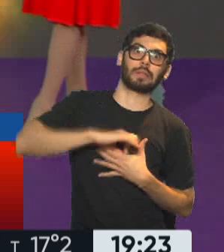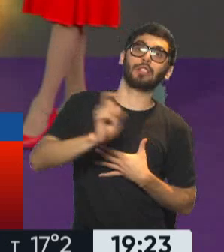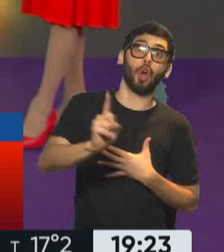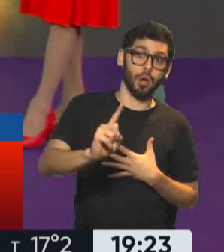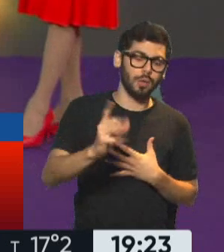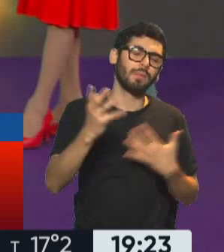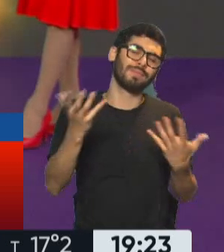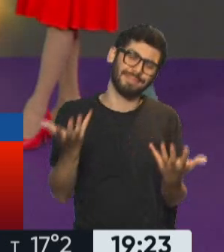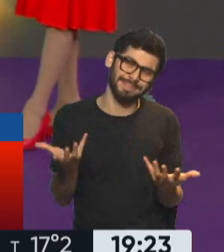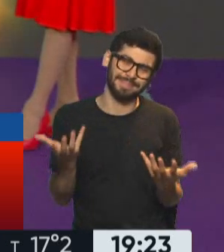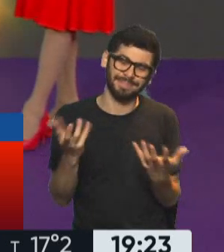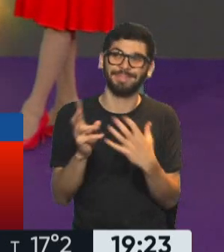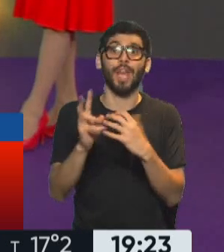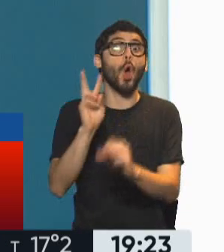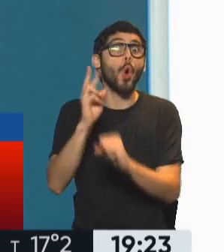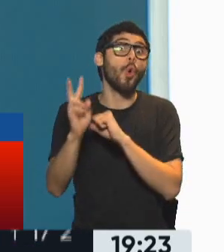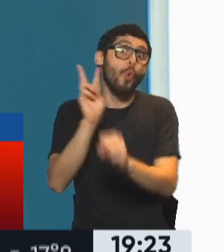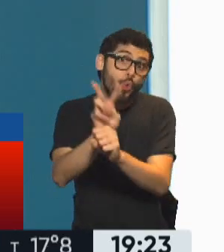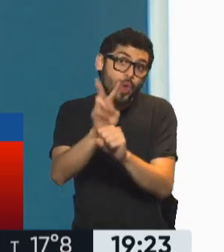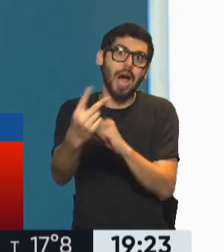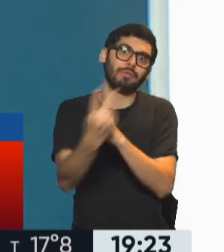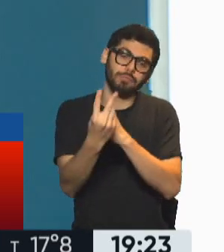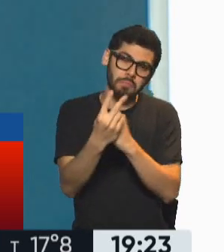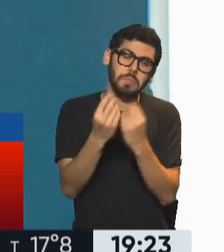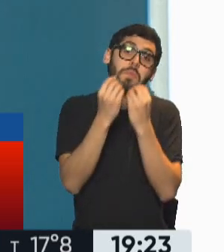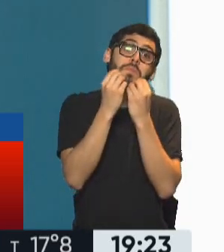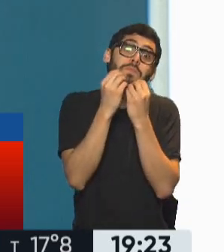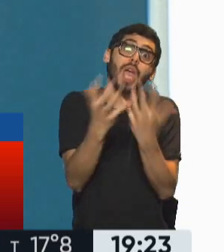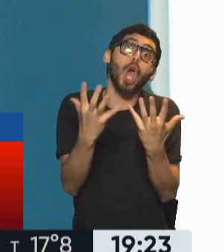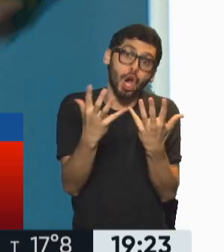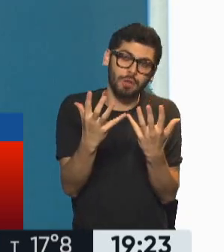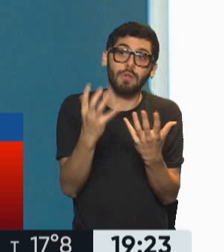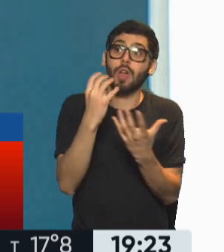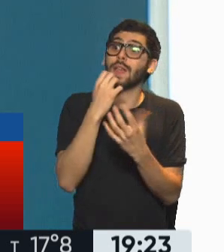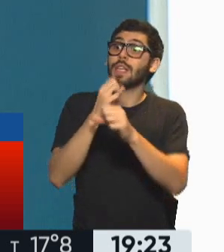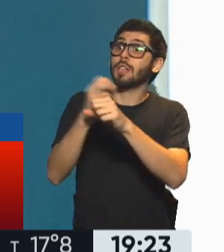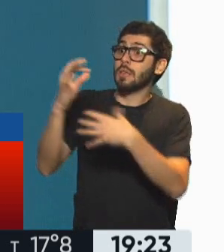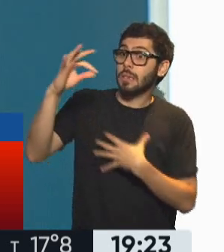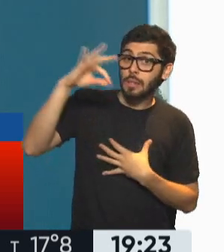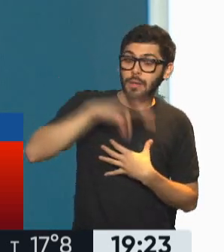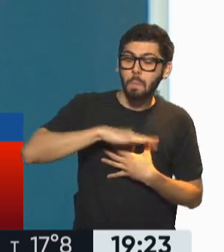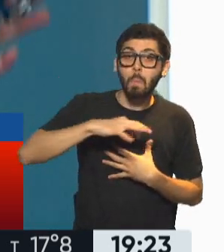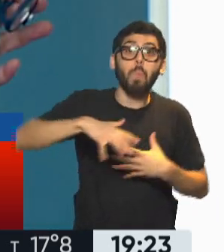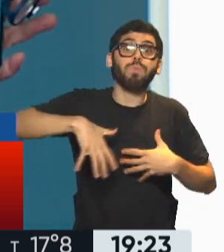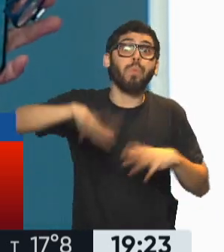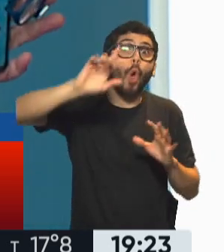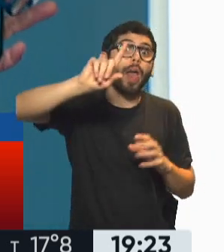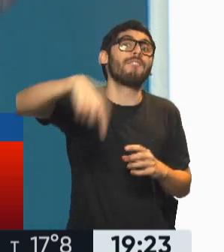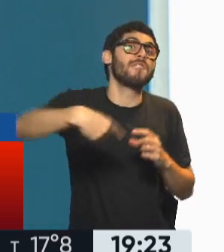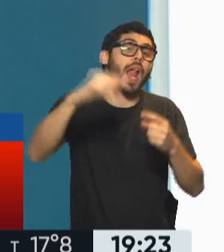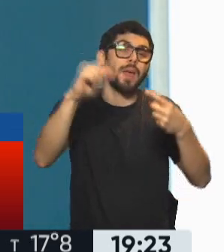las medidas de cuidado y trate de evitar el COVID, porque algunas de estas consecuencias, las que nombramos